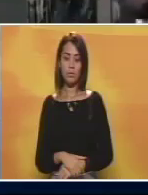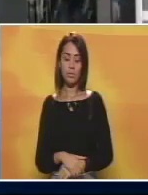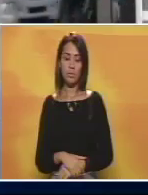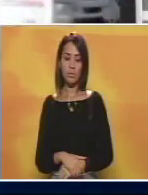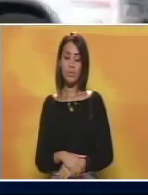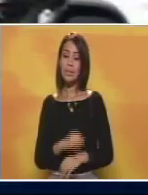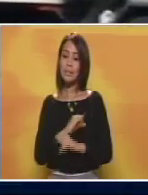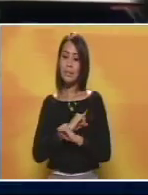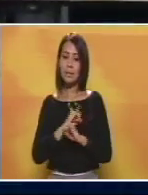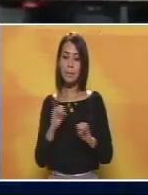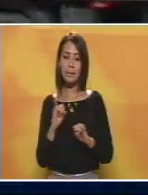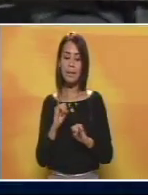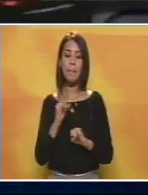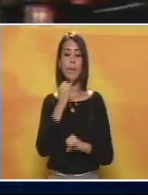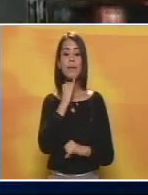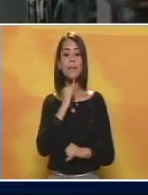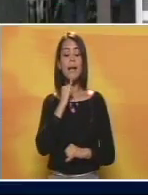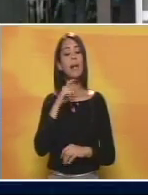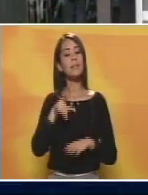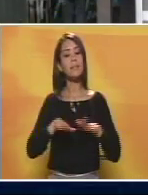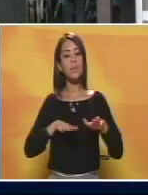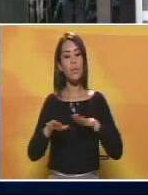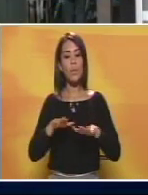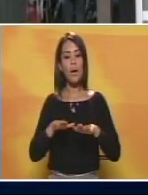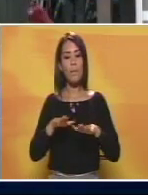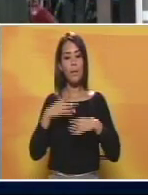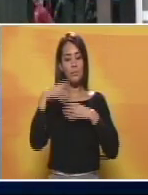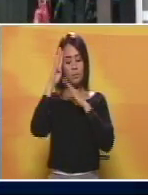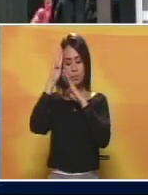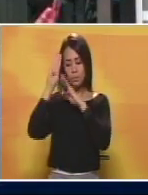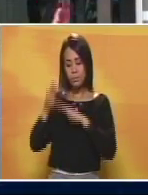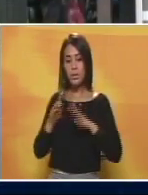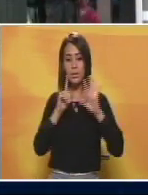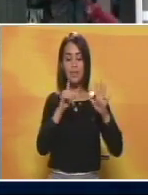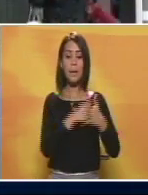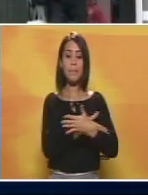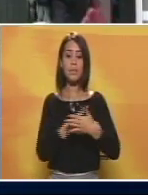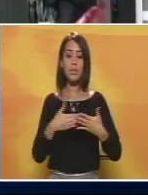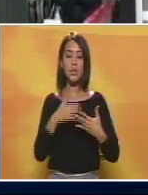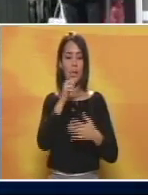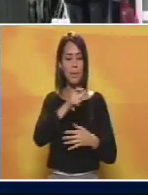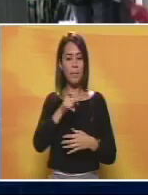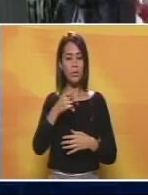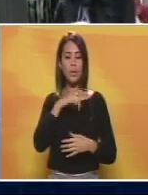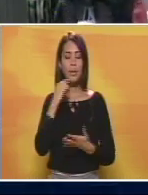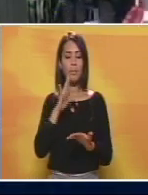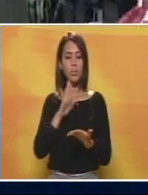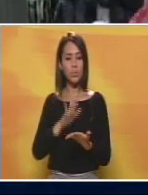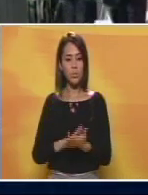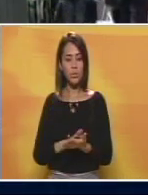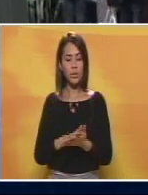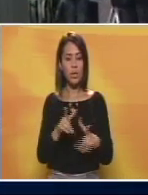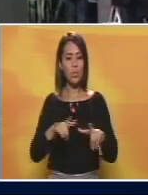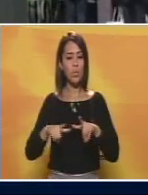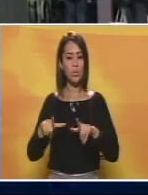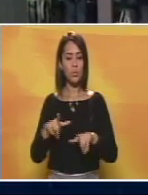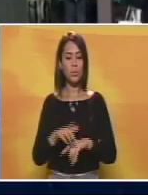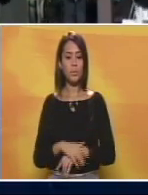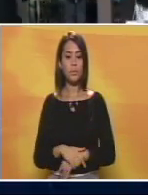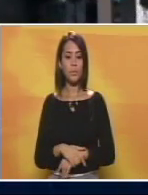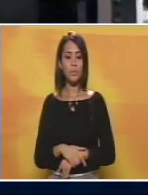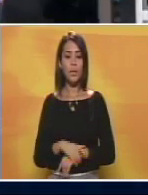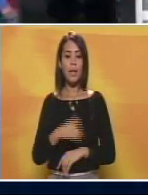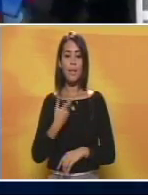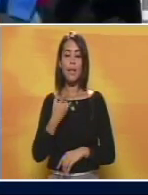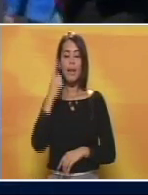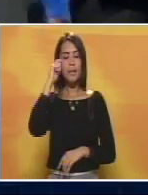Y cerramos en Israel, donde este jueves se rinde homenaje a los 6 millones de judíos que murieron a manos del nazismo en el marco del Día